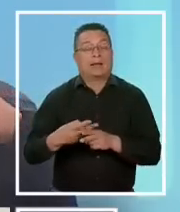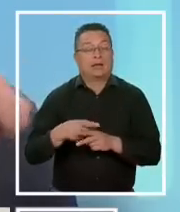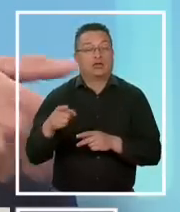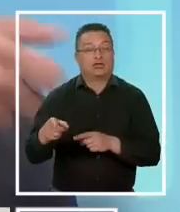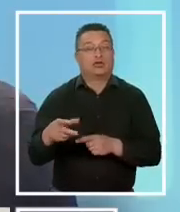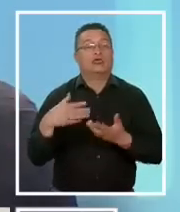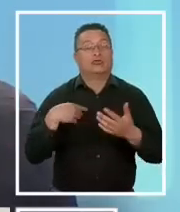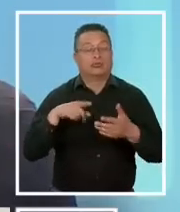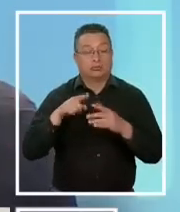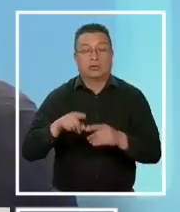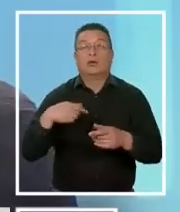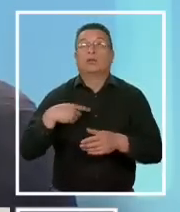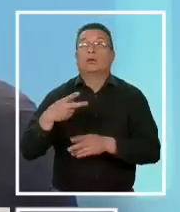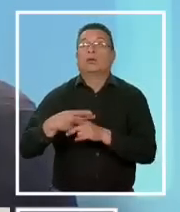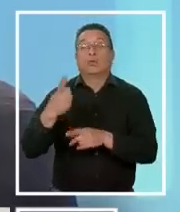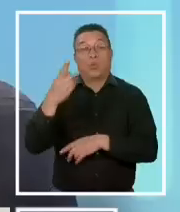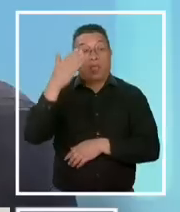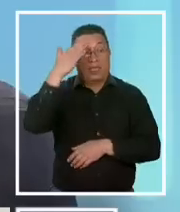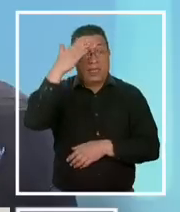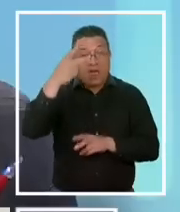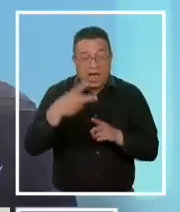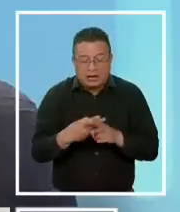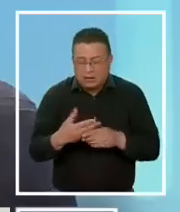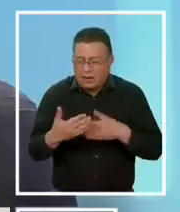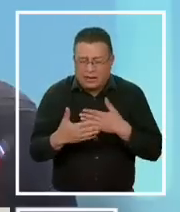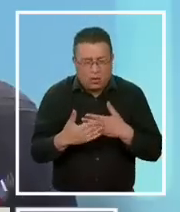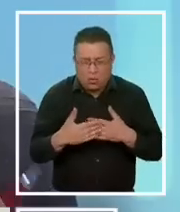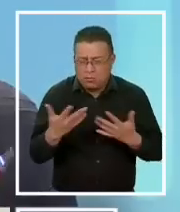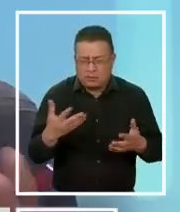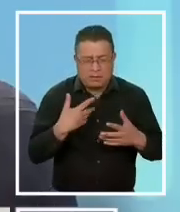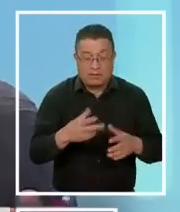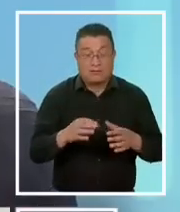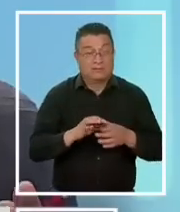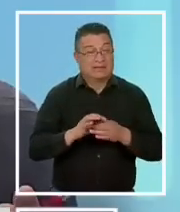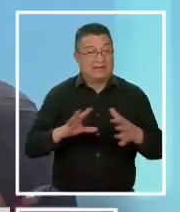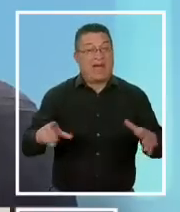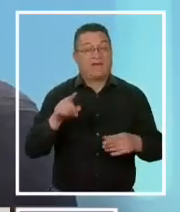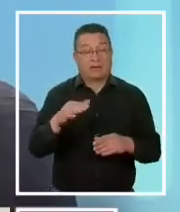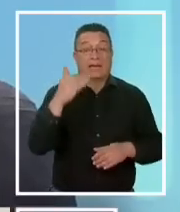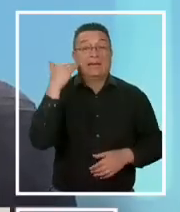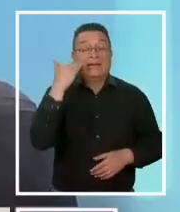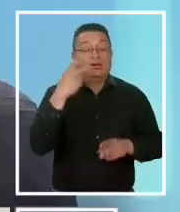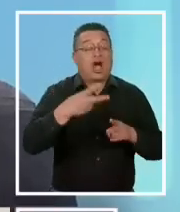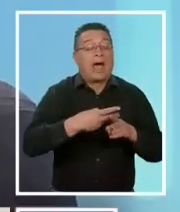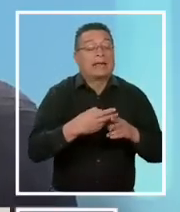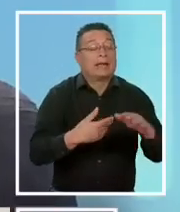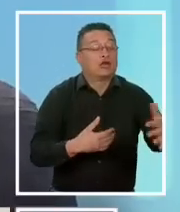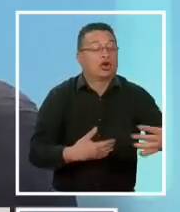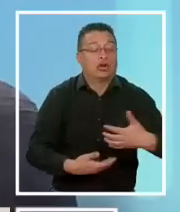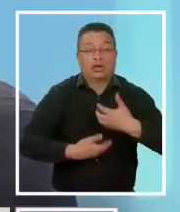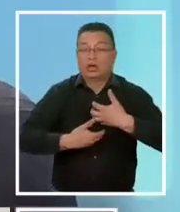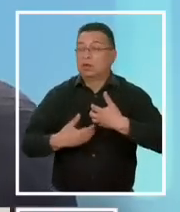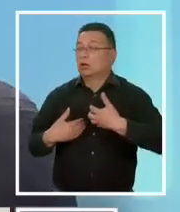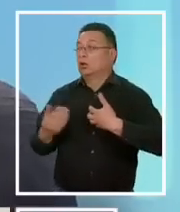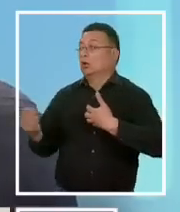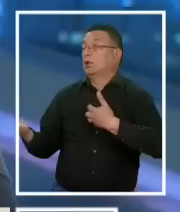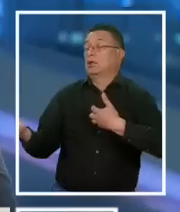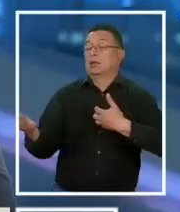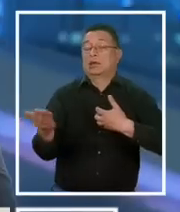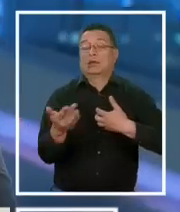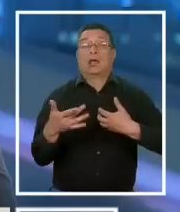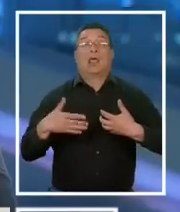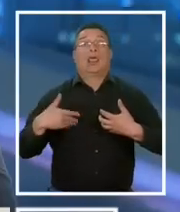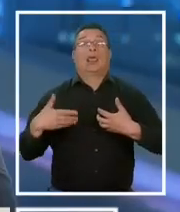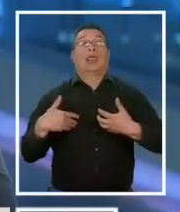las familias de origen para arrendar por el día Disculpe pero esto es así arrendar por el día niños o niñas para salir a pedir a ver lo